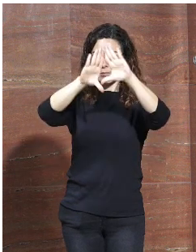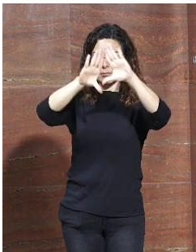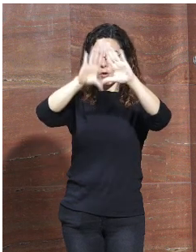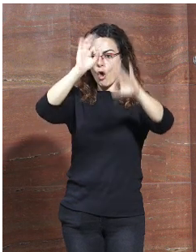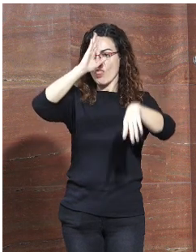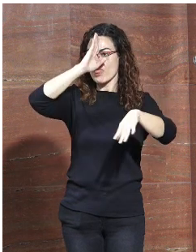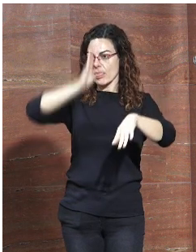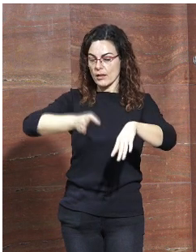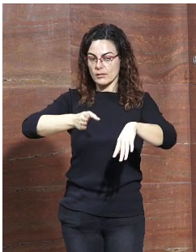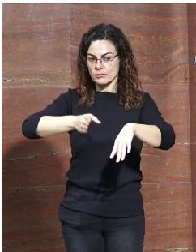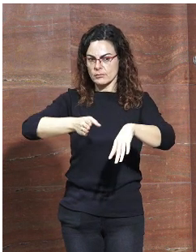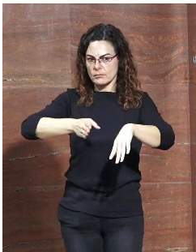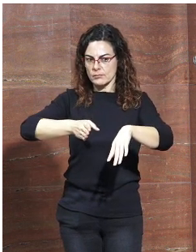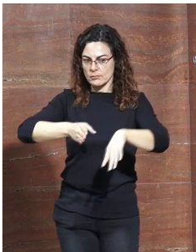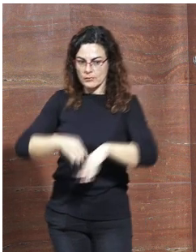directamente no sería.